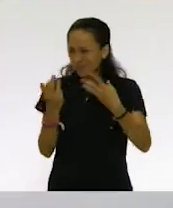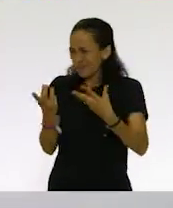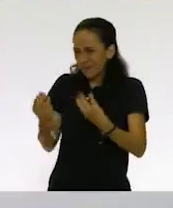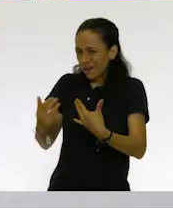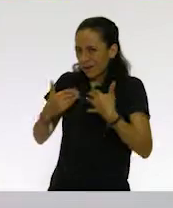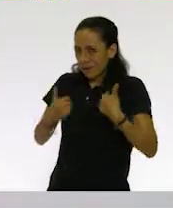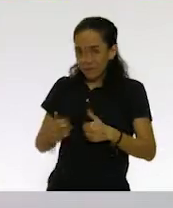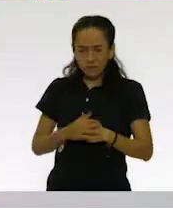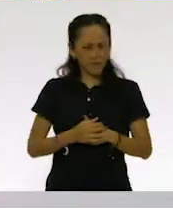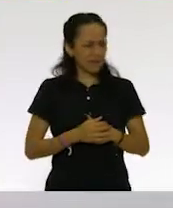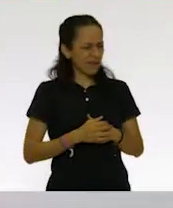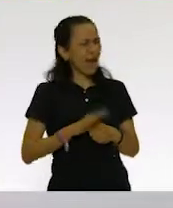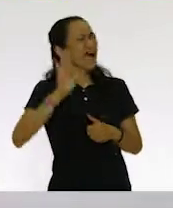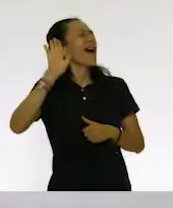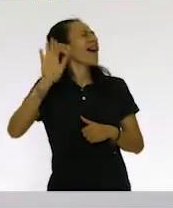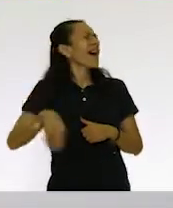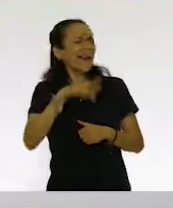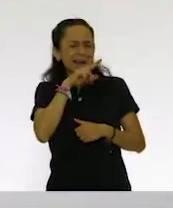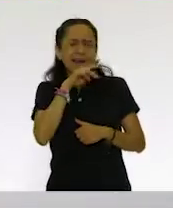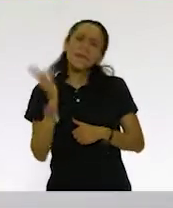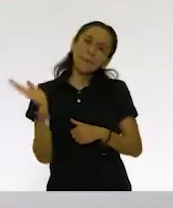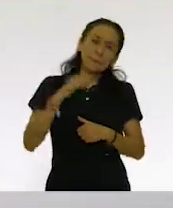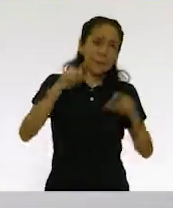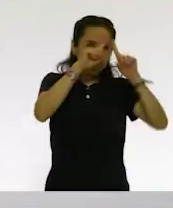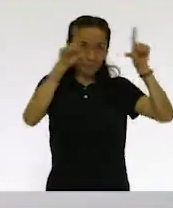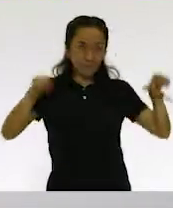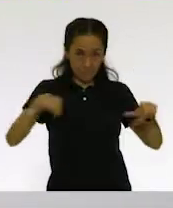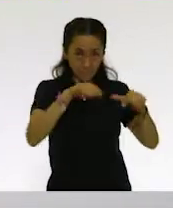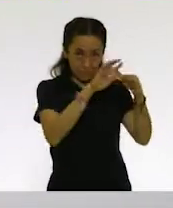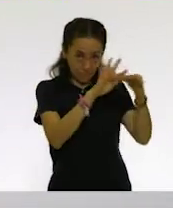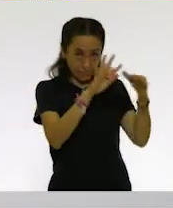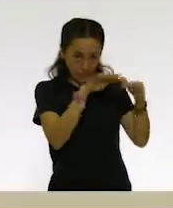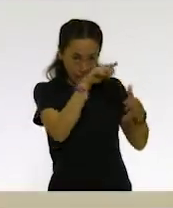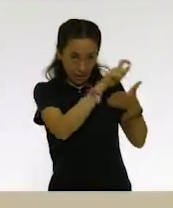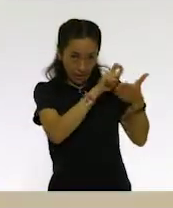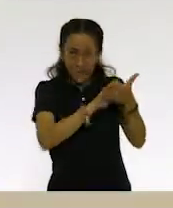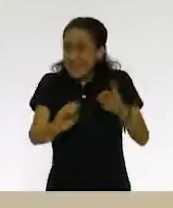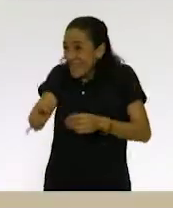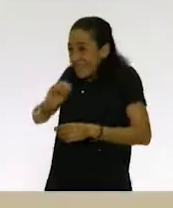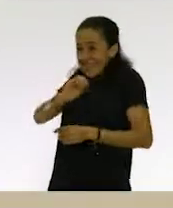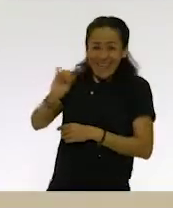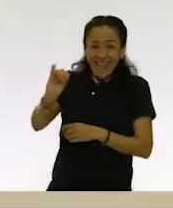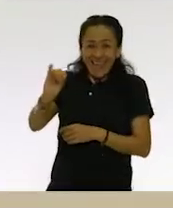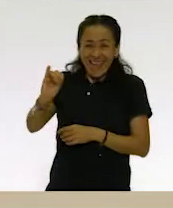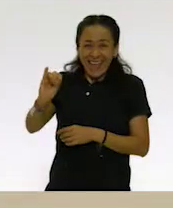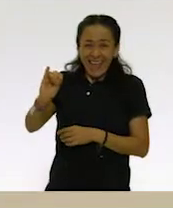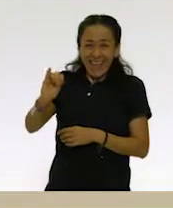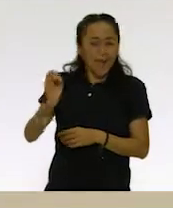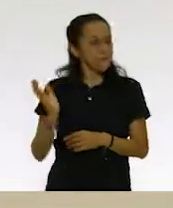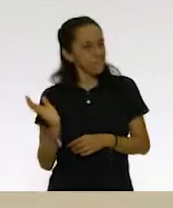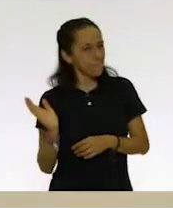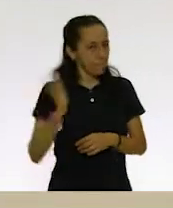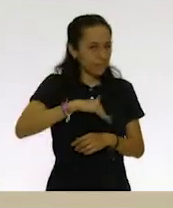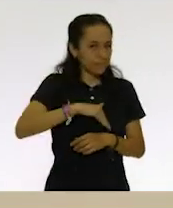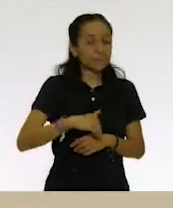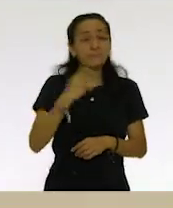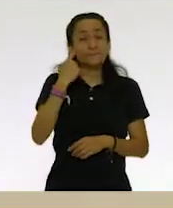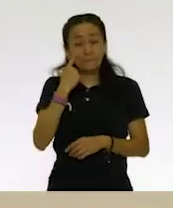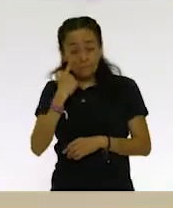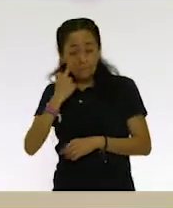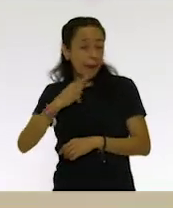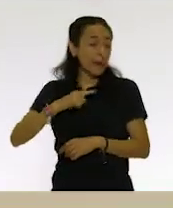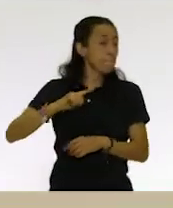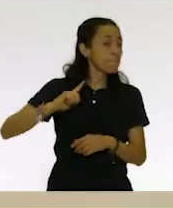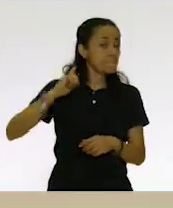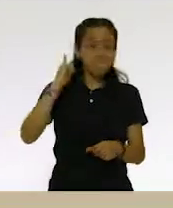¡Sí! ¡Vamos! Vamos. A ver, mira, primero dibuja tres